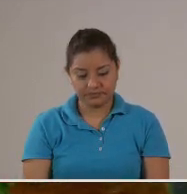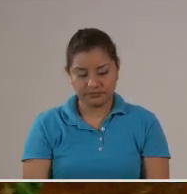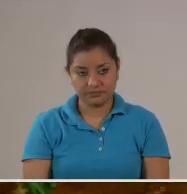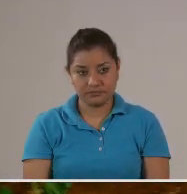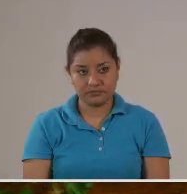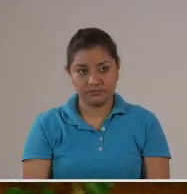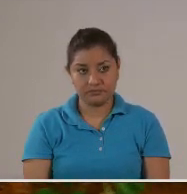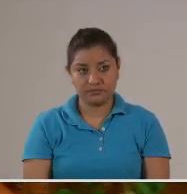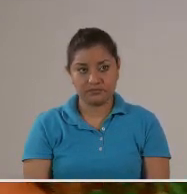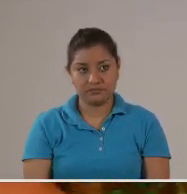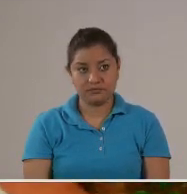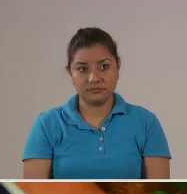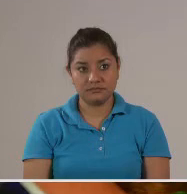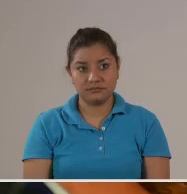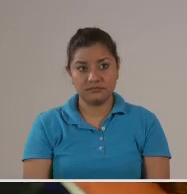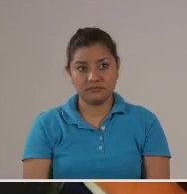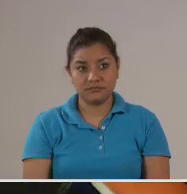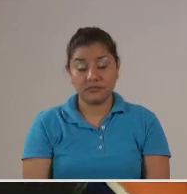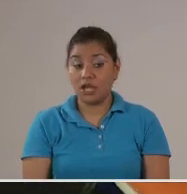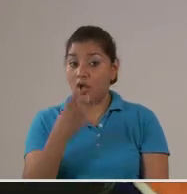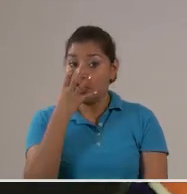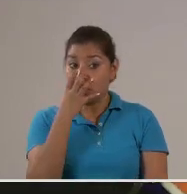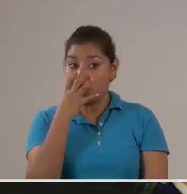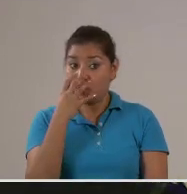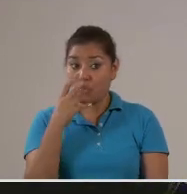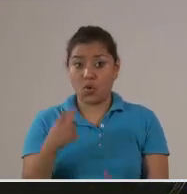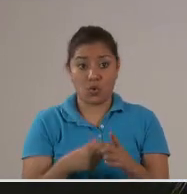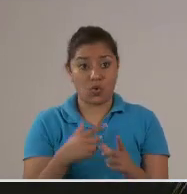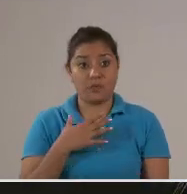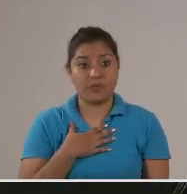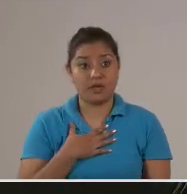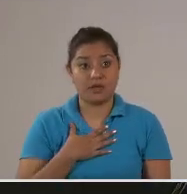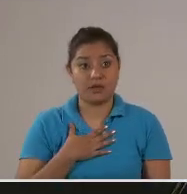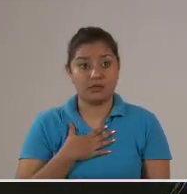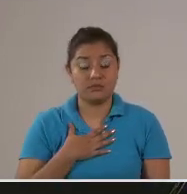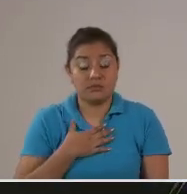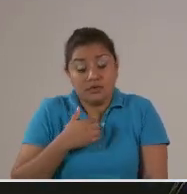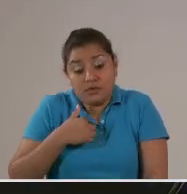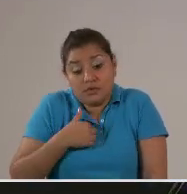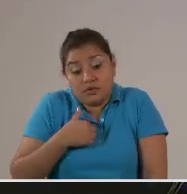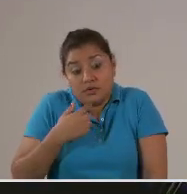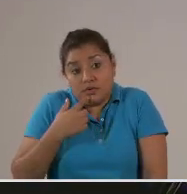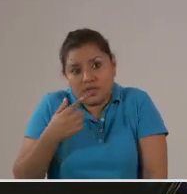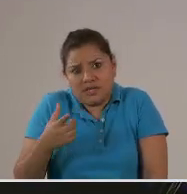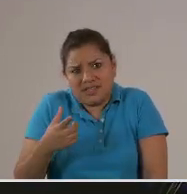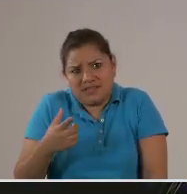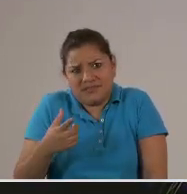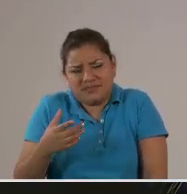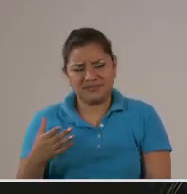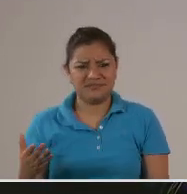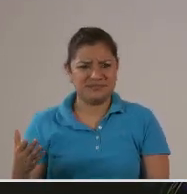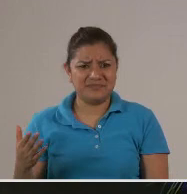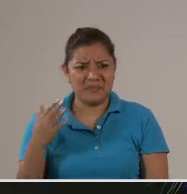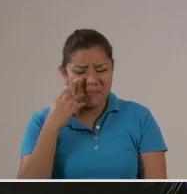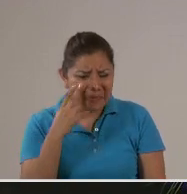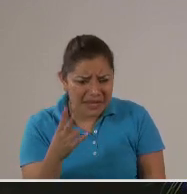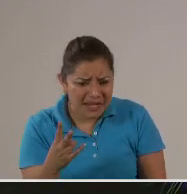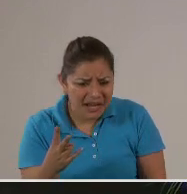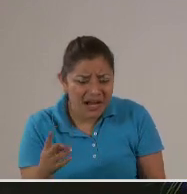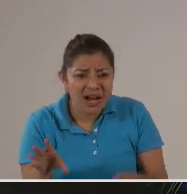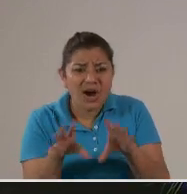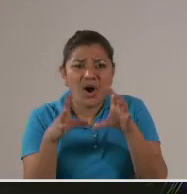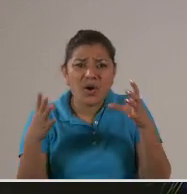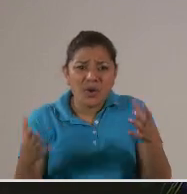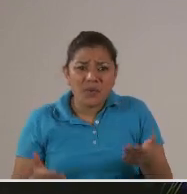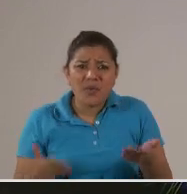allá y se enojó conmigo Pero si yo lo único que dije es pero pero mira